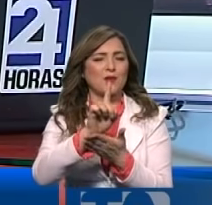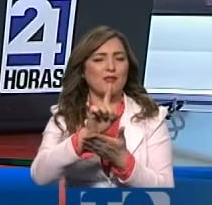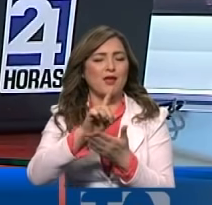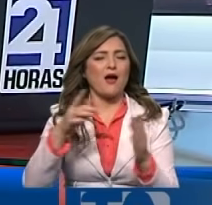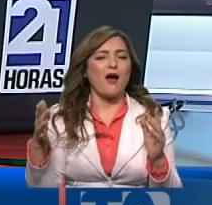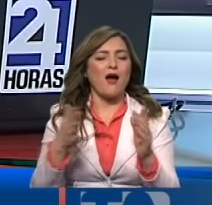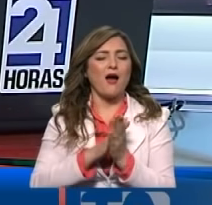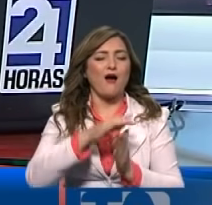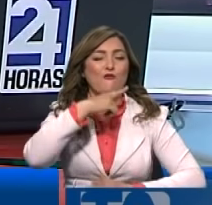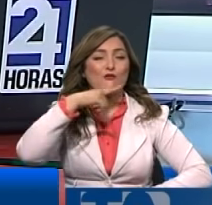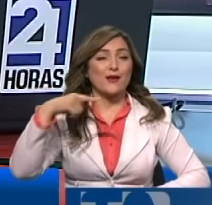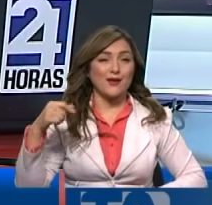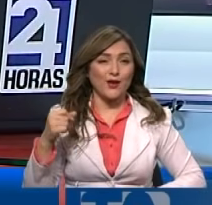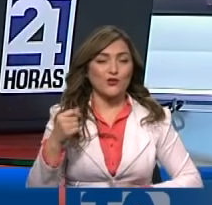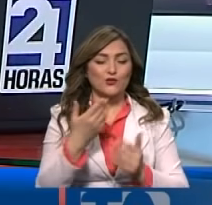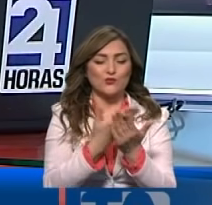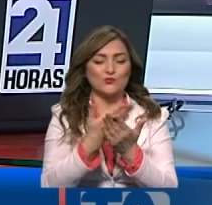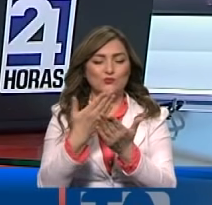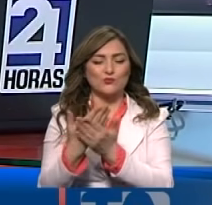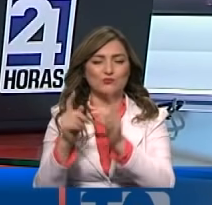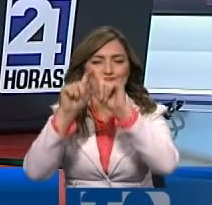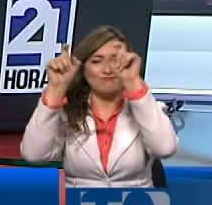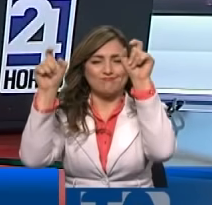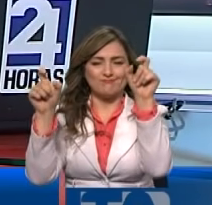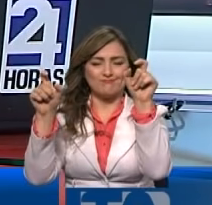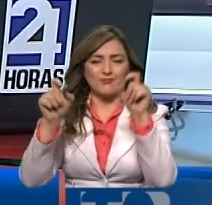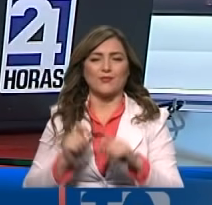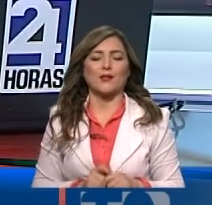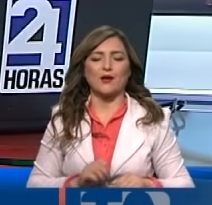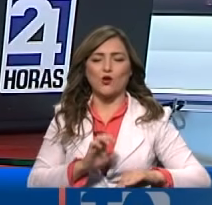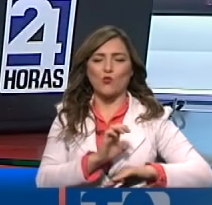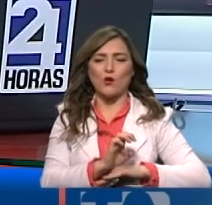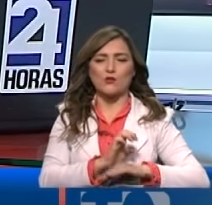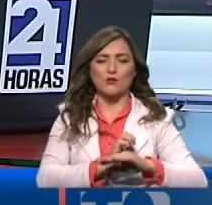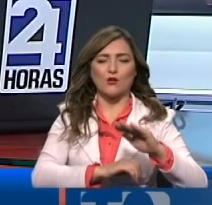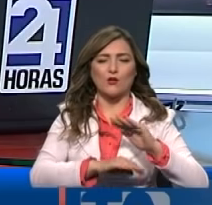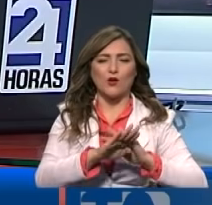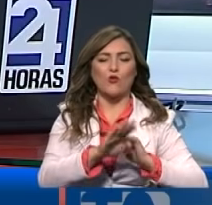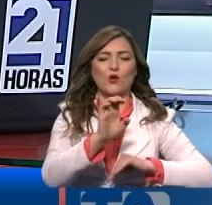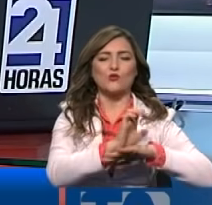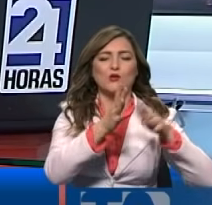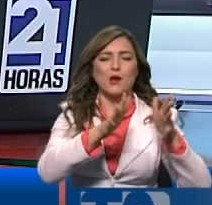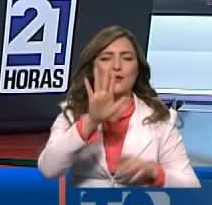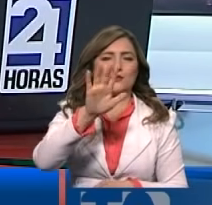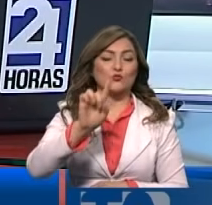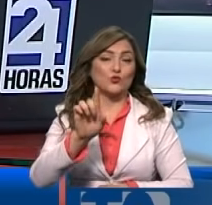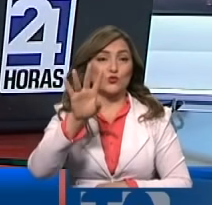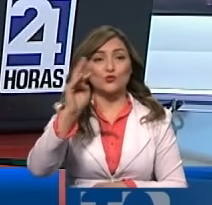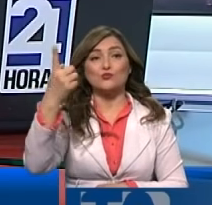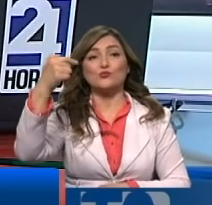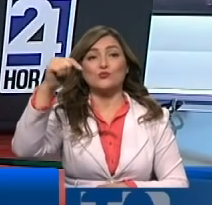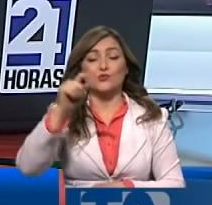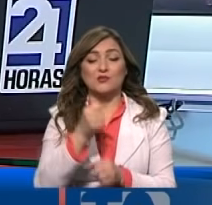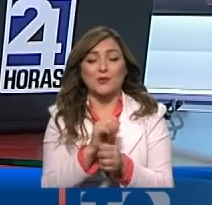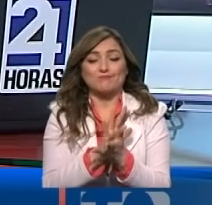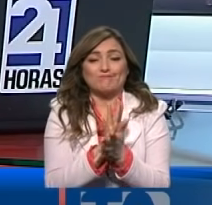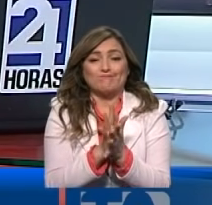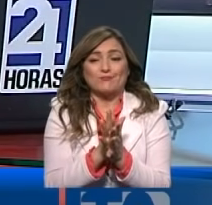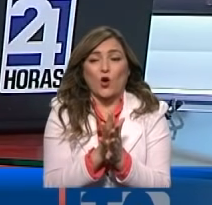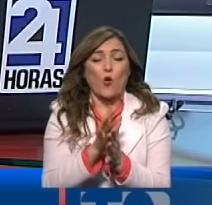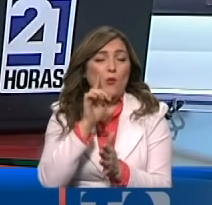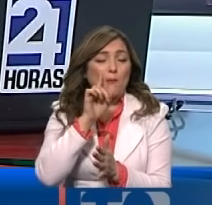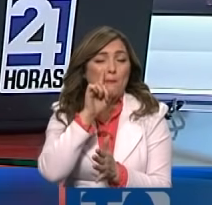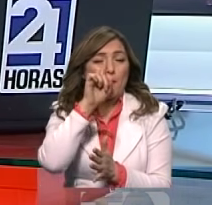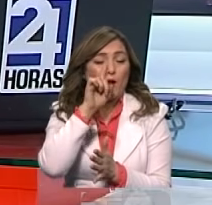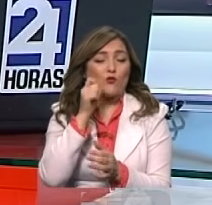de las propuestas del sector empresarial. En el país, más de 5.7 millones de ecuatorianos están en el desempleo o con empleo no